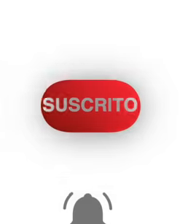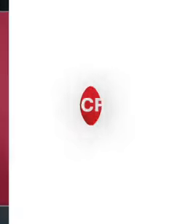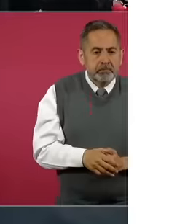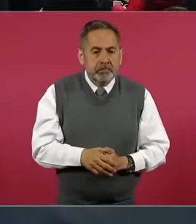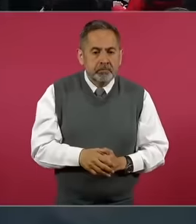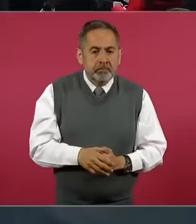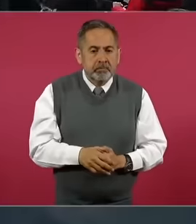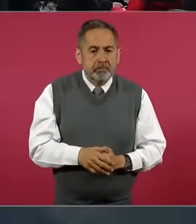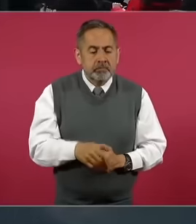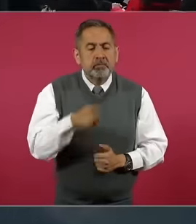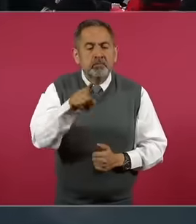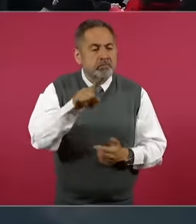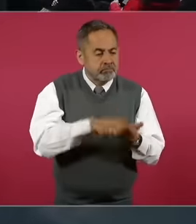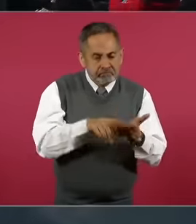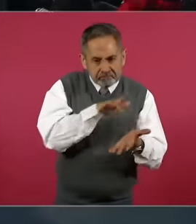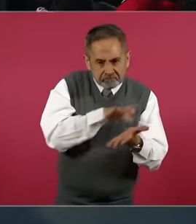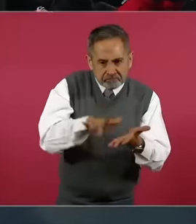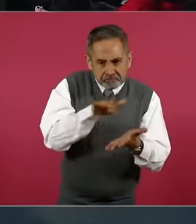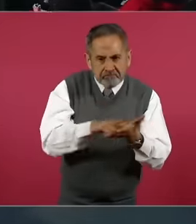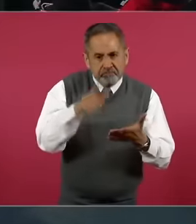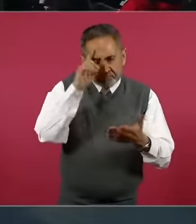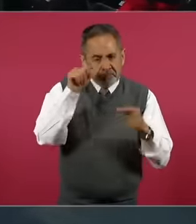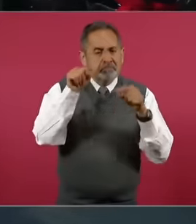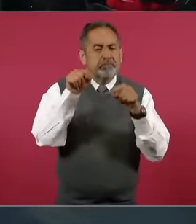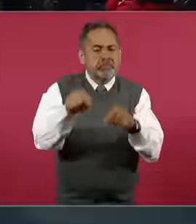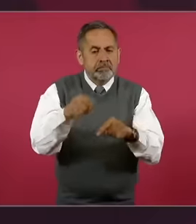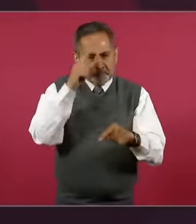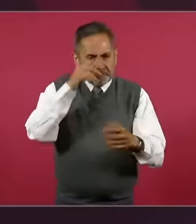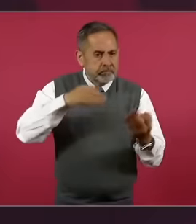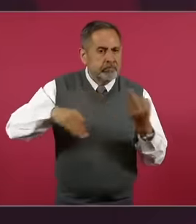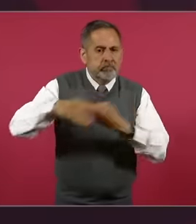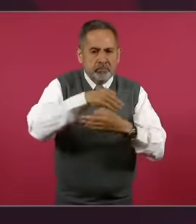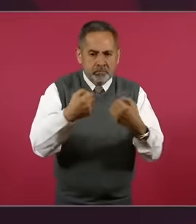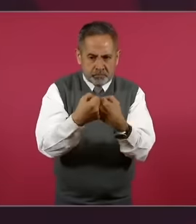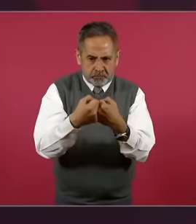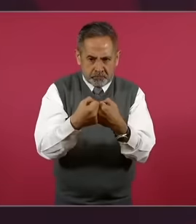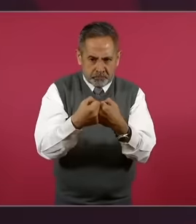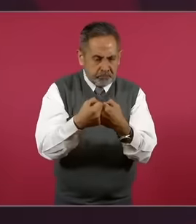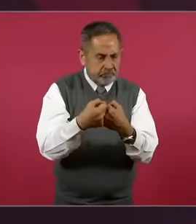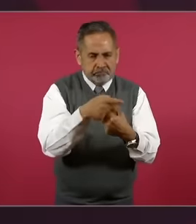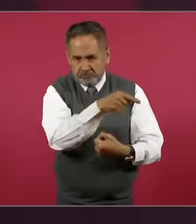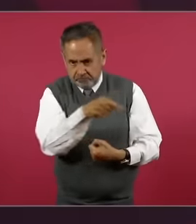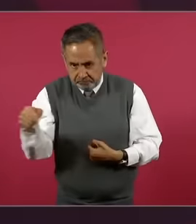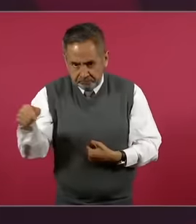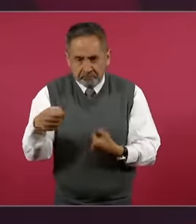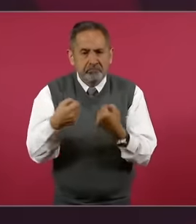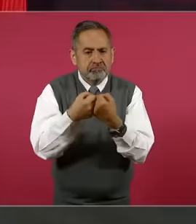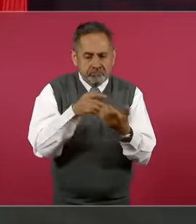de el apoyo para toda la frontera,